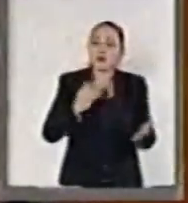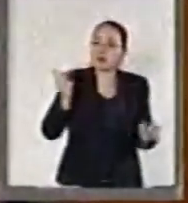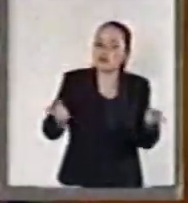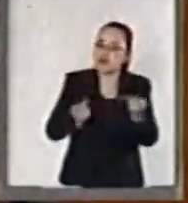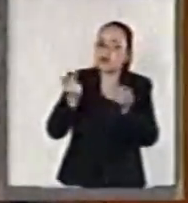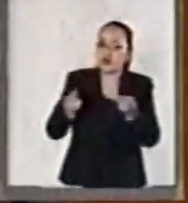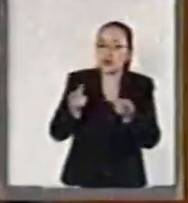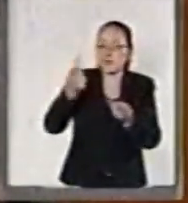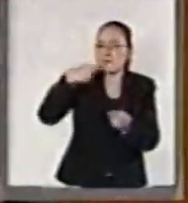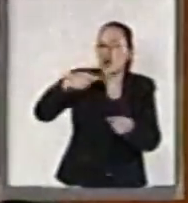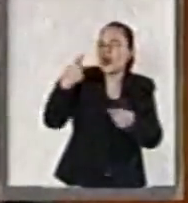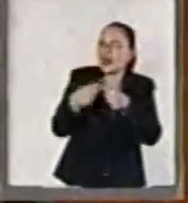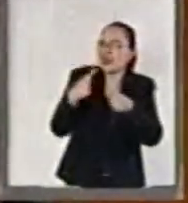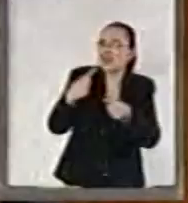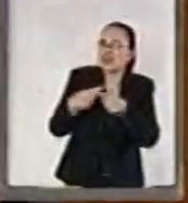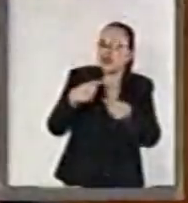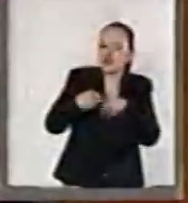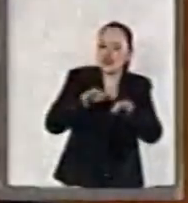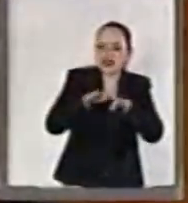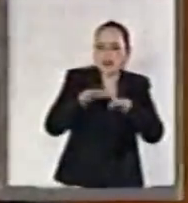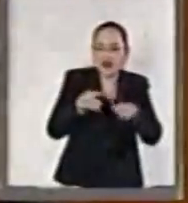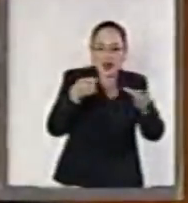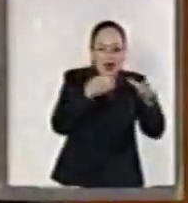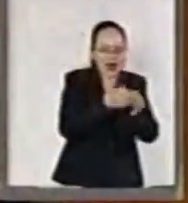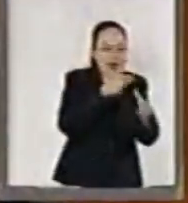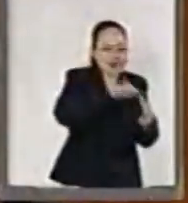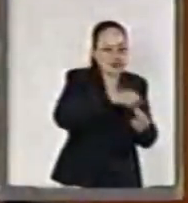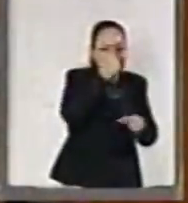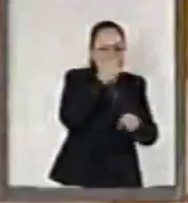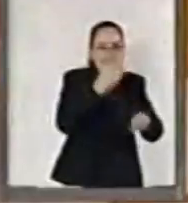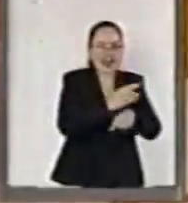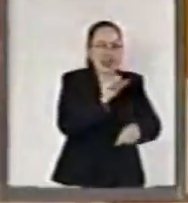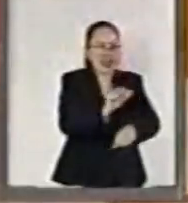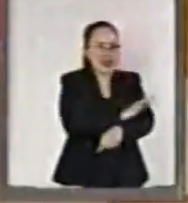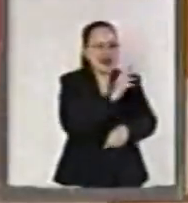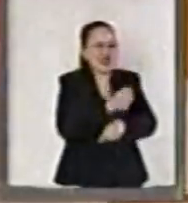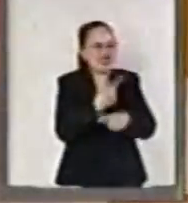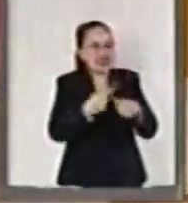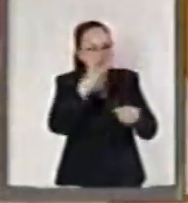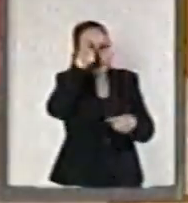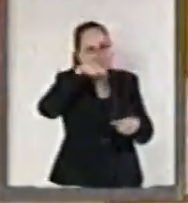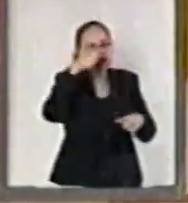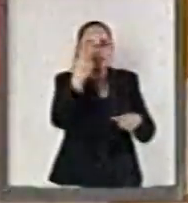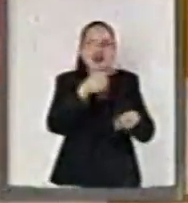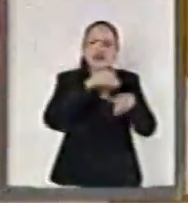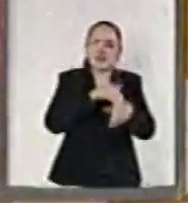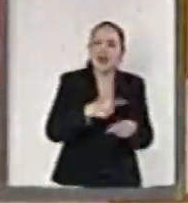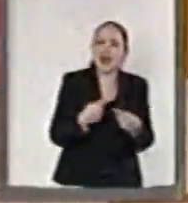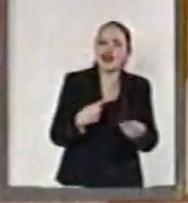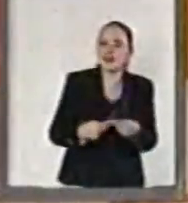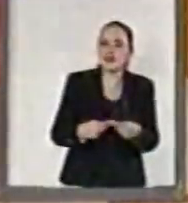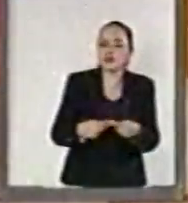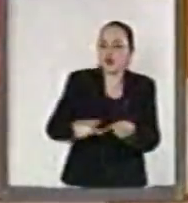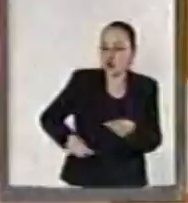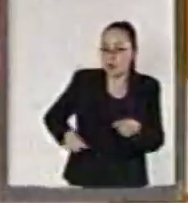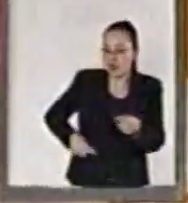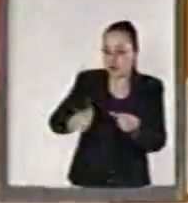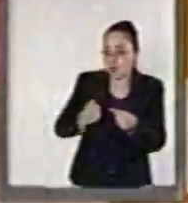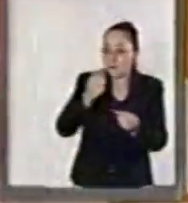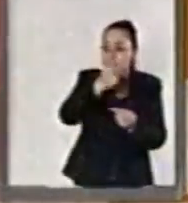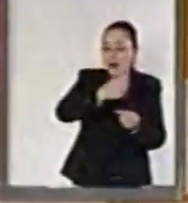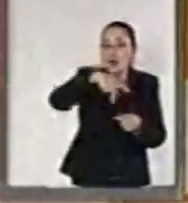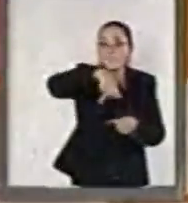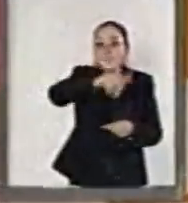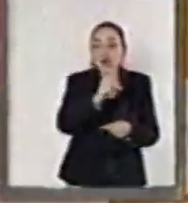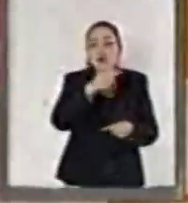para quién trabaja la funcionaria de la Secretaría de Energía, porque el Estado es quien le paga, pero